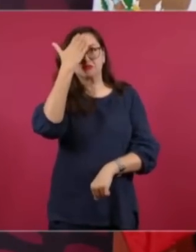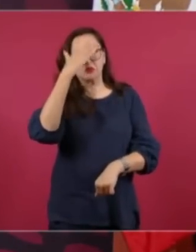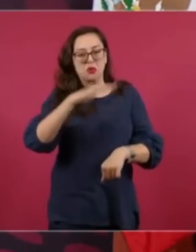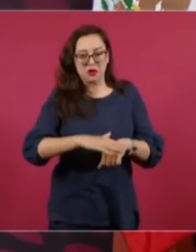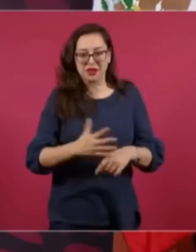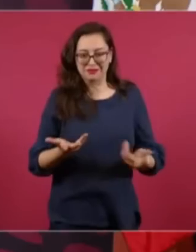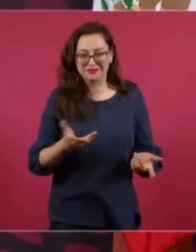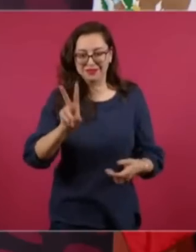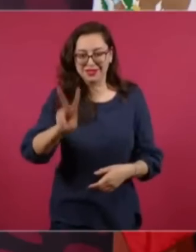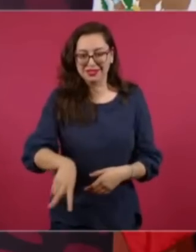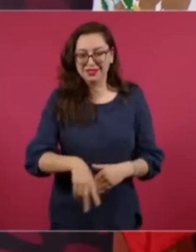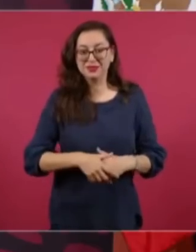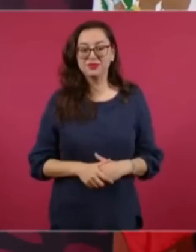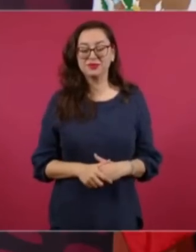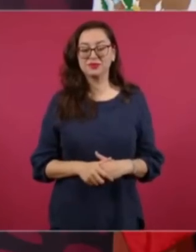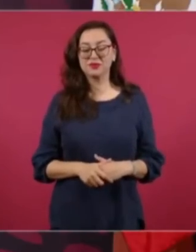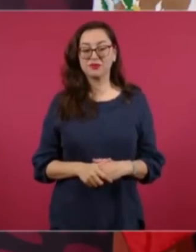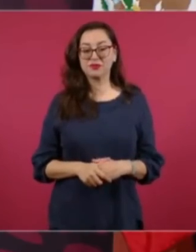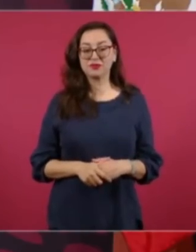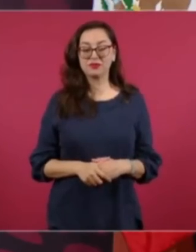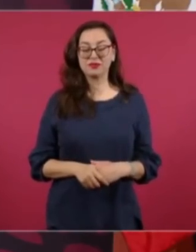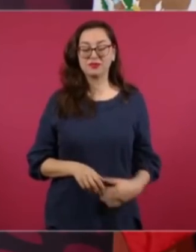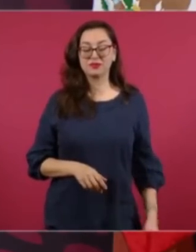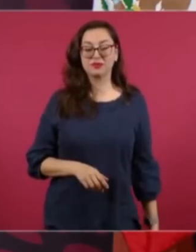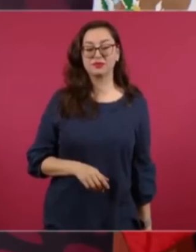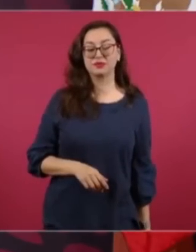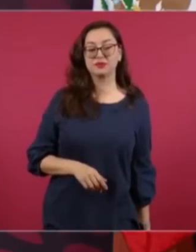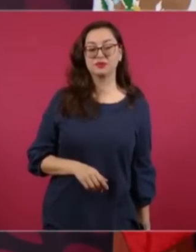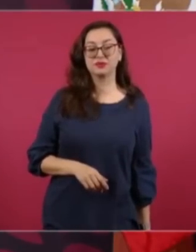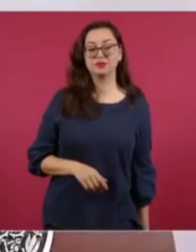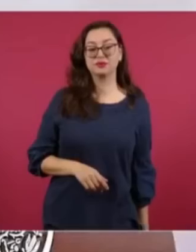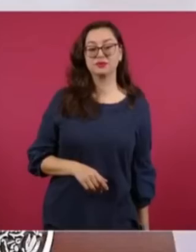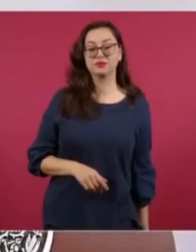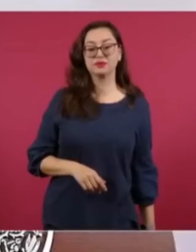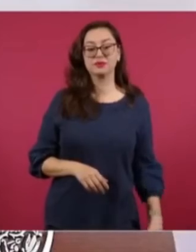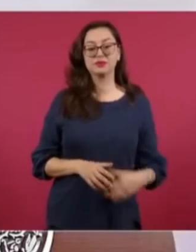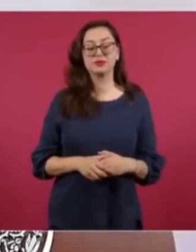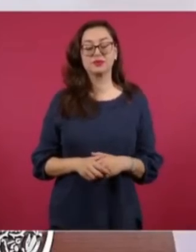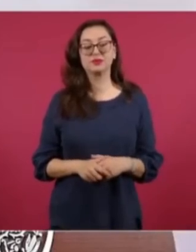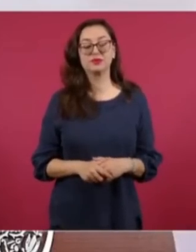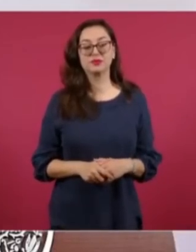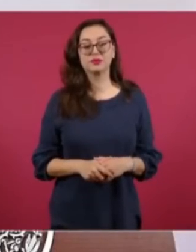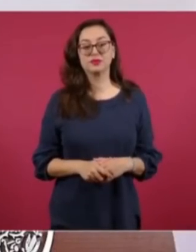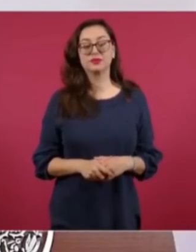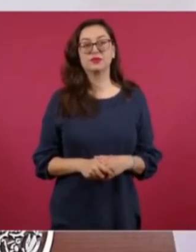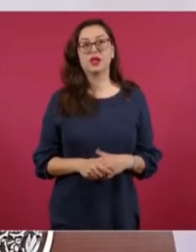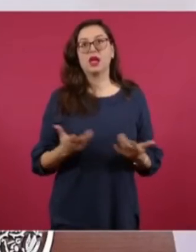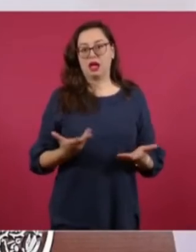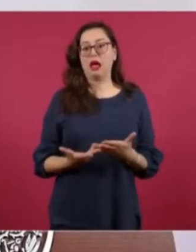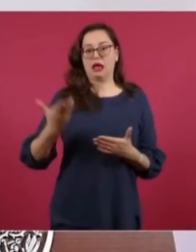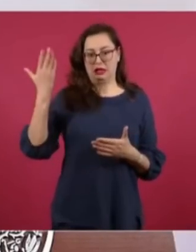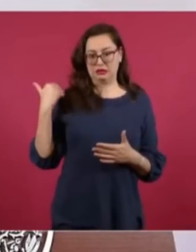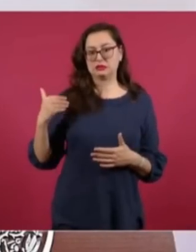¿Sí? El otro día dije que nos aprendimos de memoria, entre otras cosas,